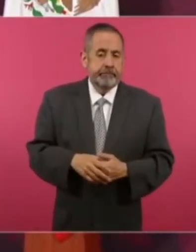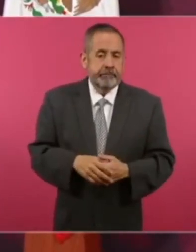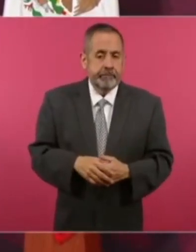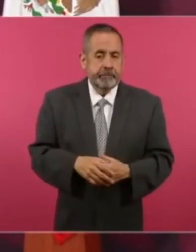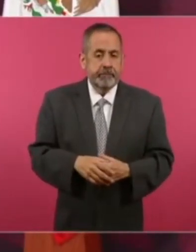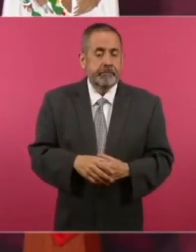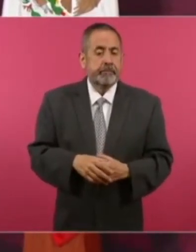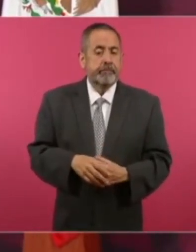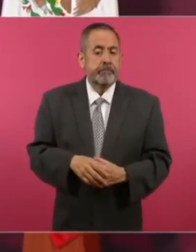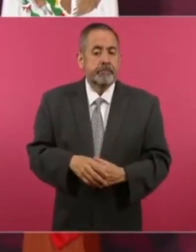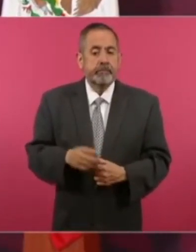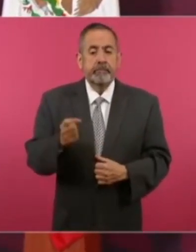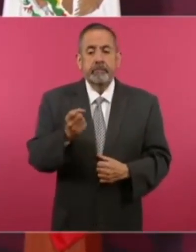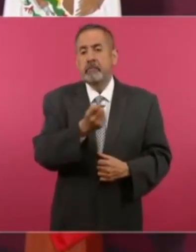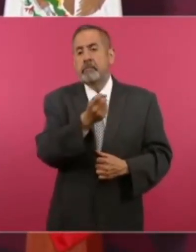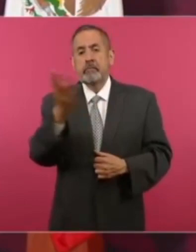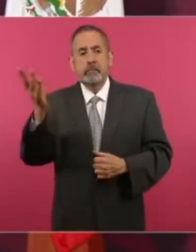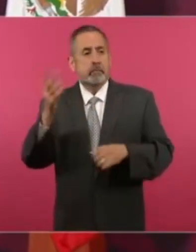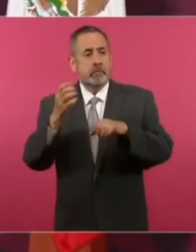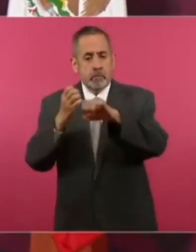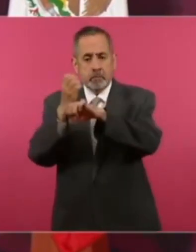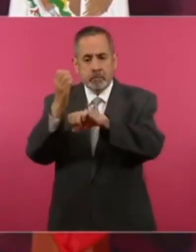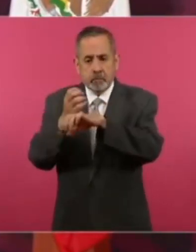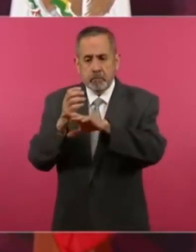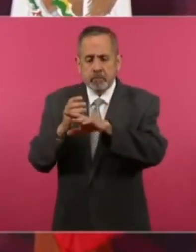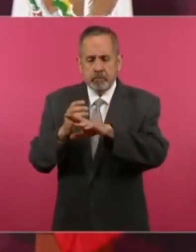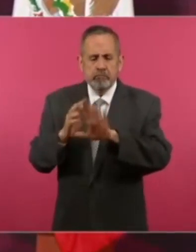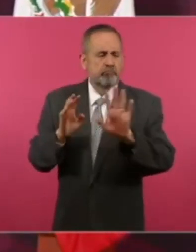van a oponerse